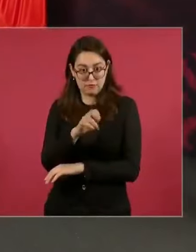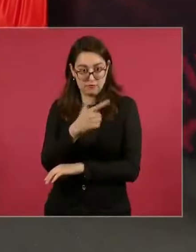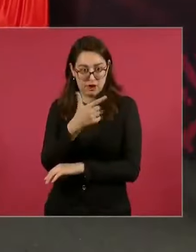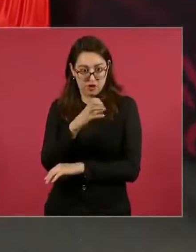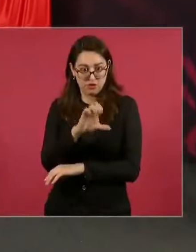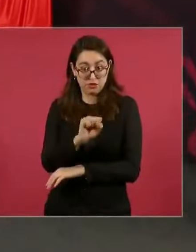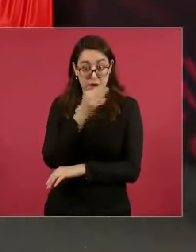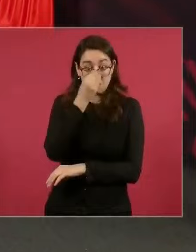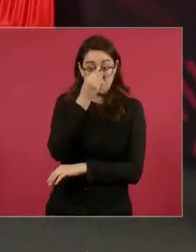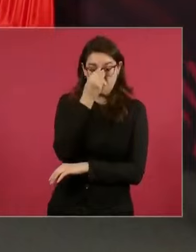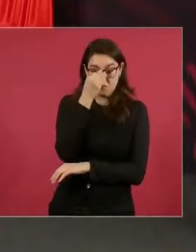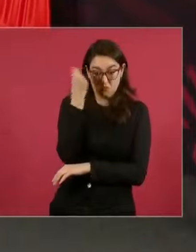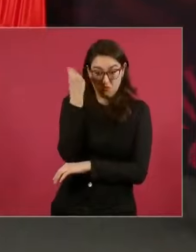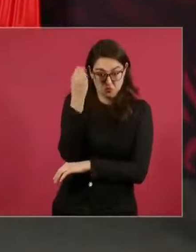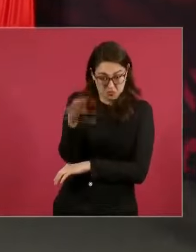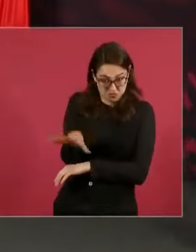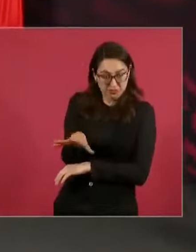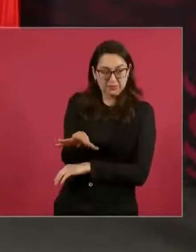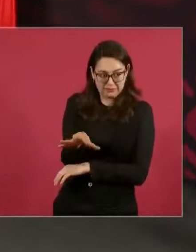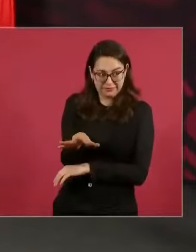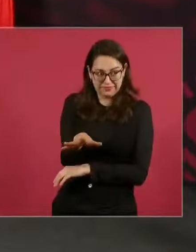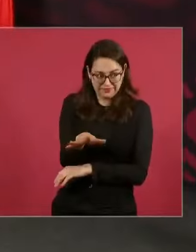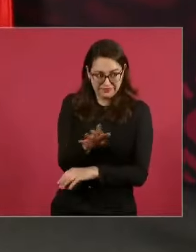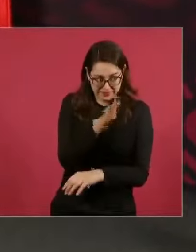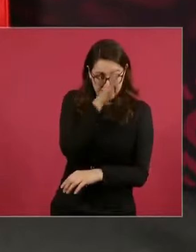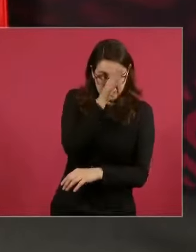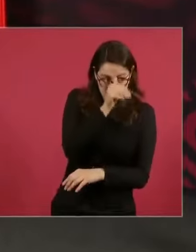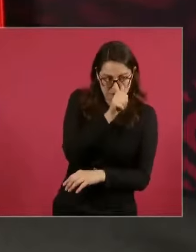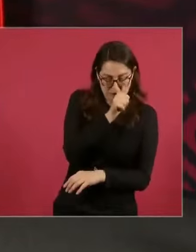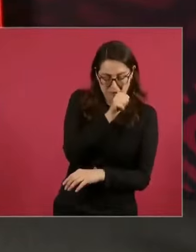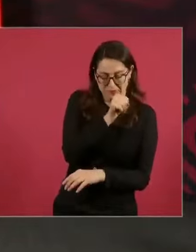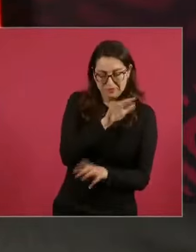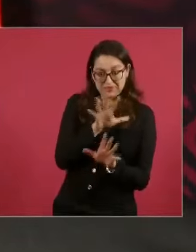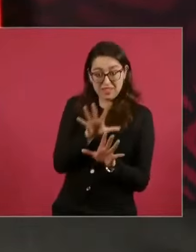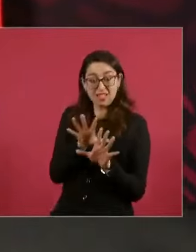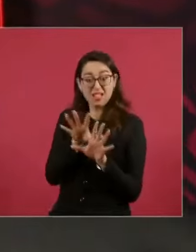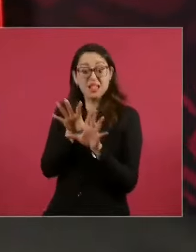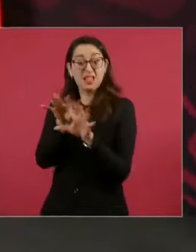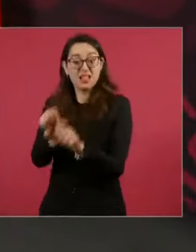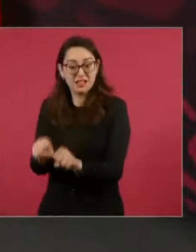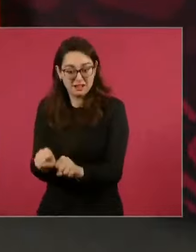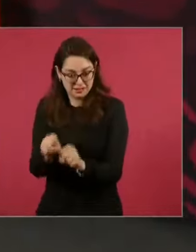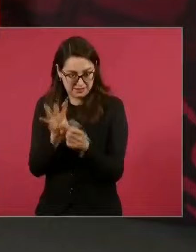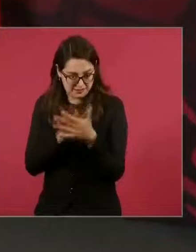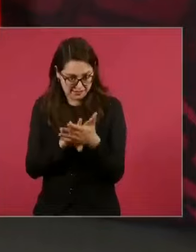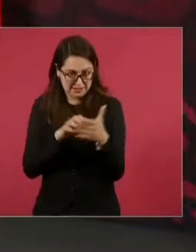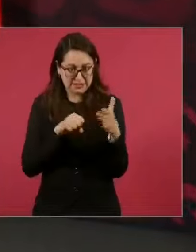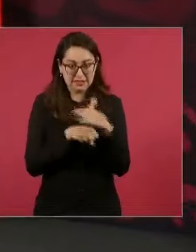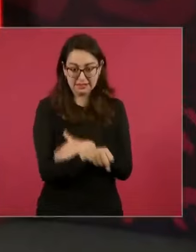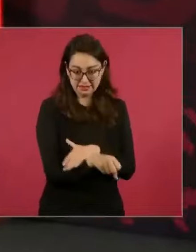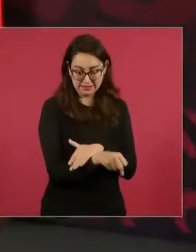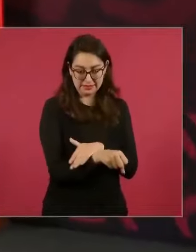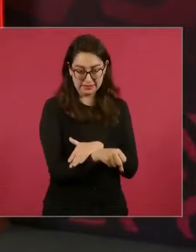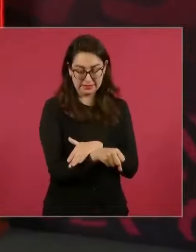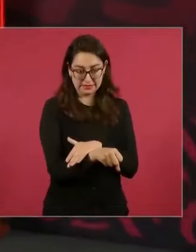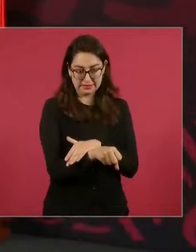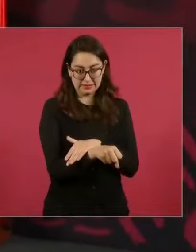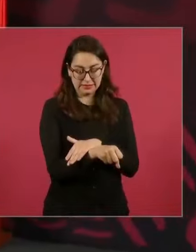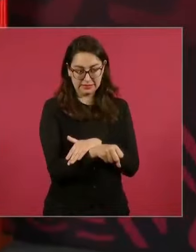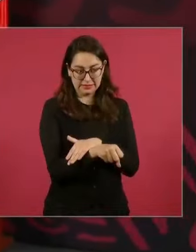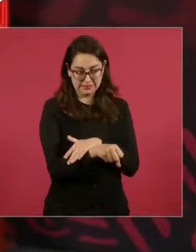tiene Natalie Kitloff en su cuenta de X, antes Twitter. Tiene 2 tweets muy claros. El primero, que